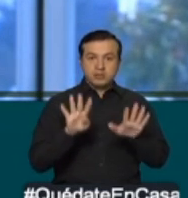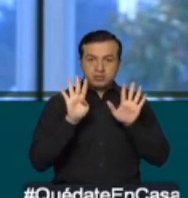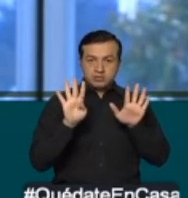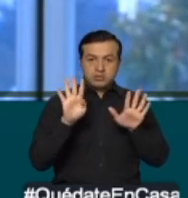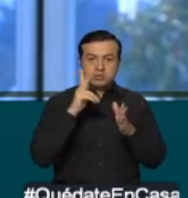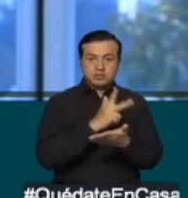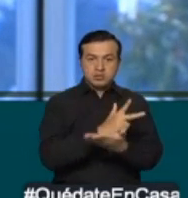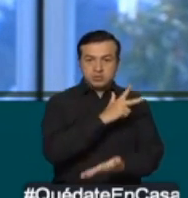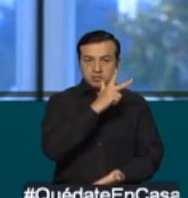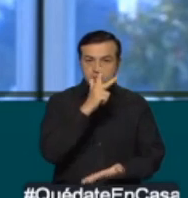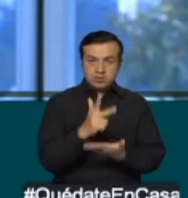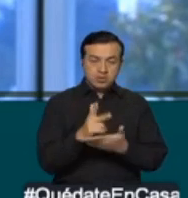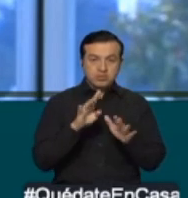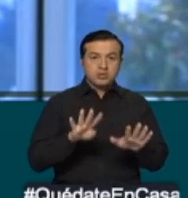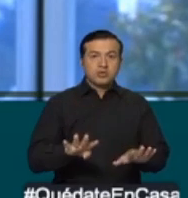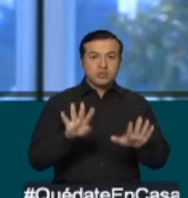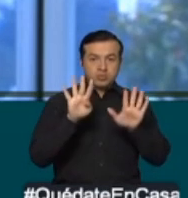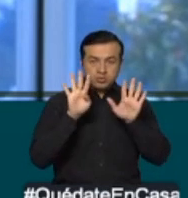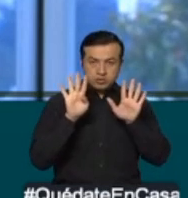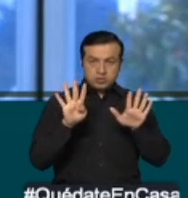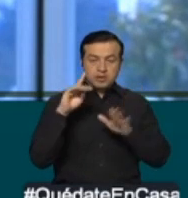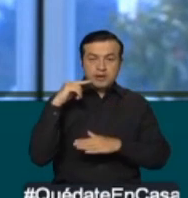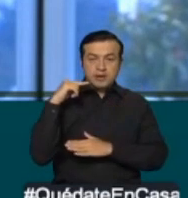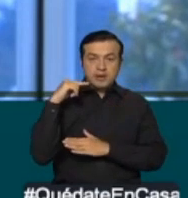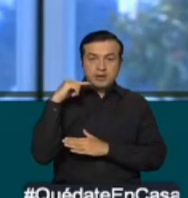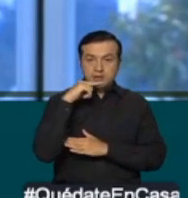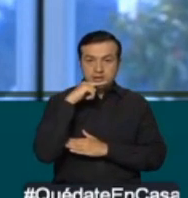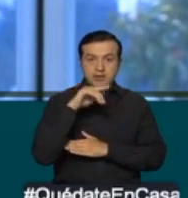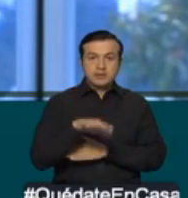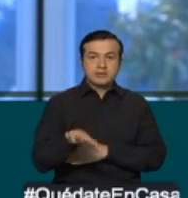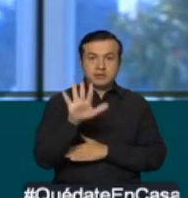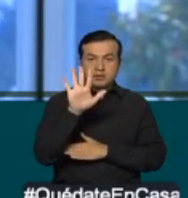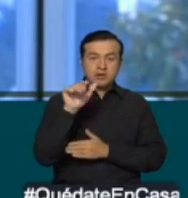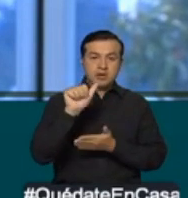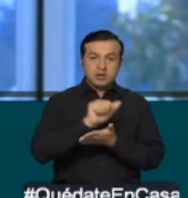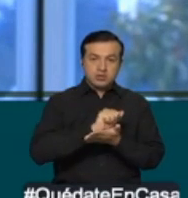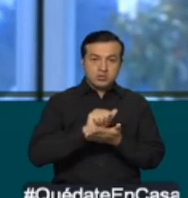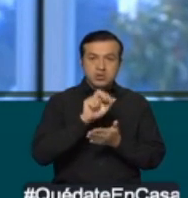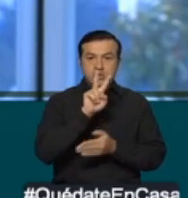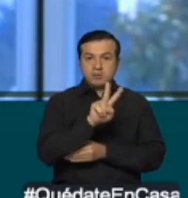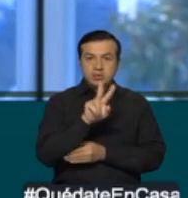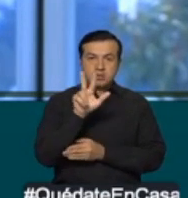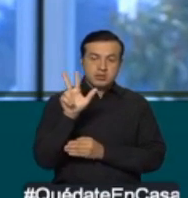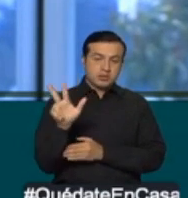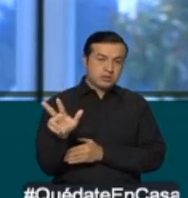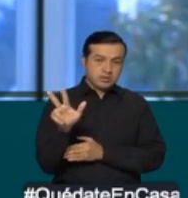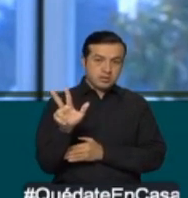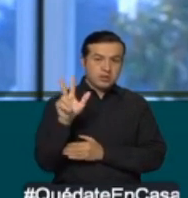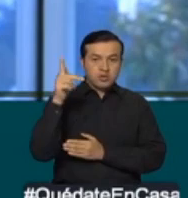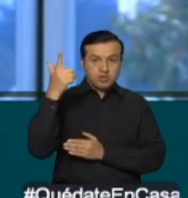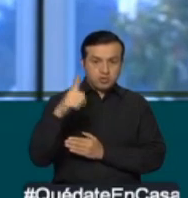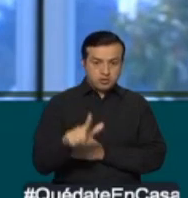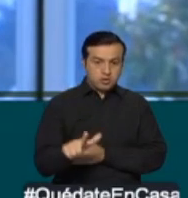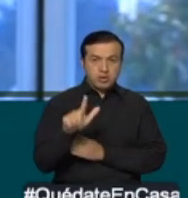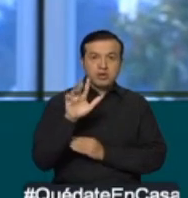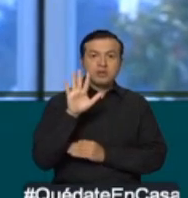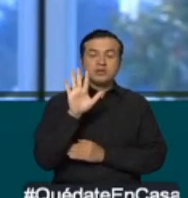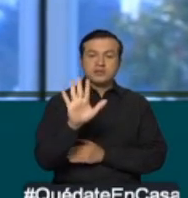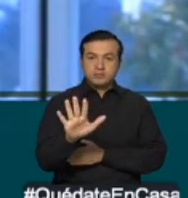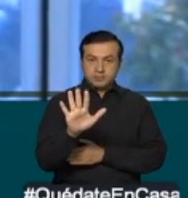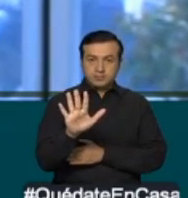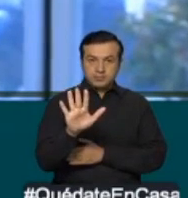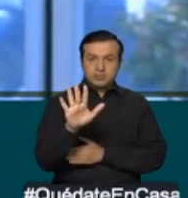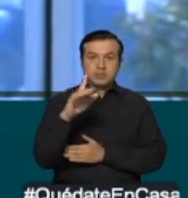chimborazo 9 cañar 5 azuay 23 loja 5